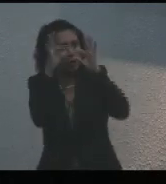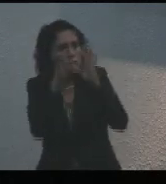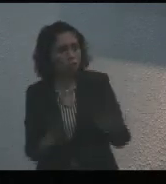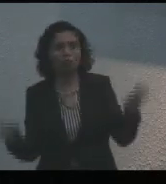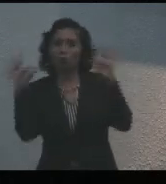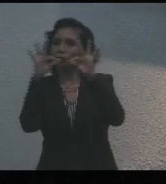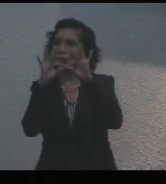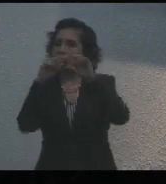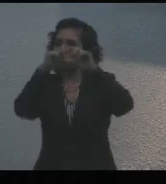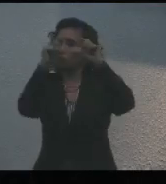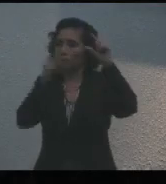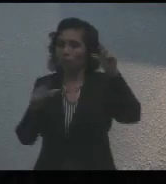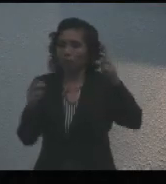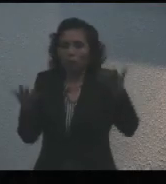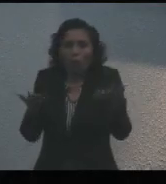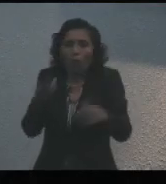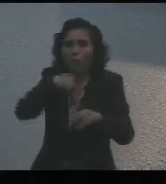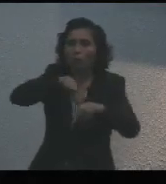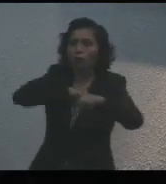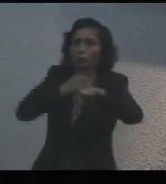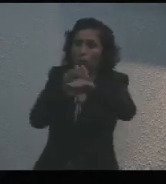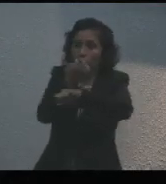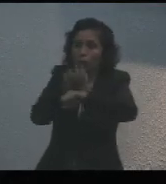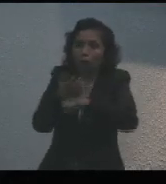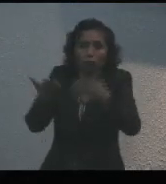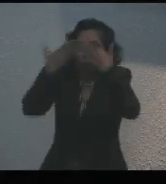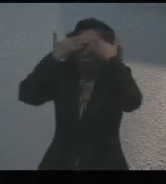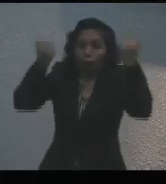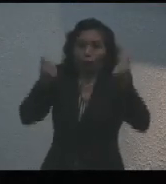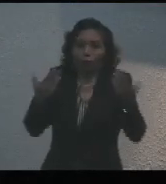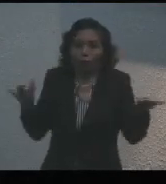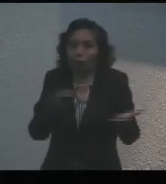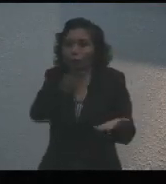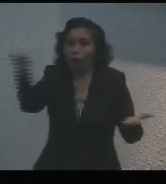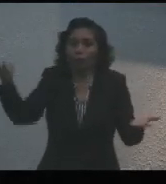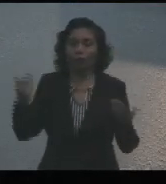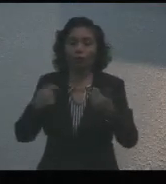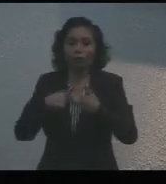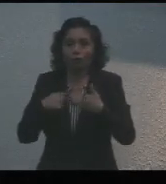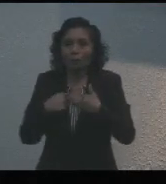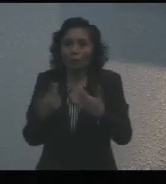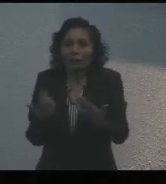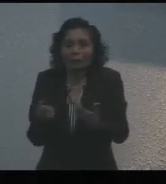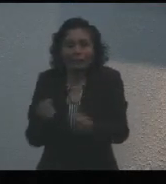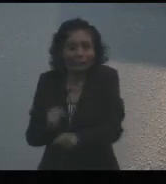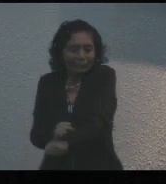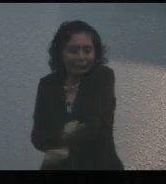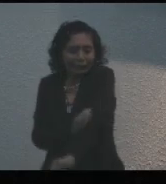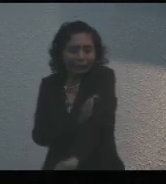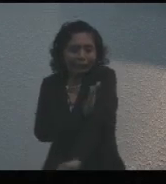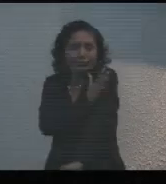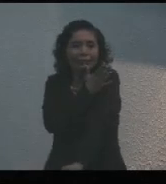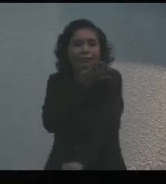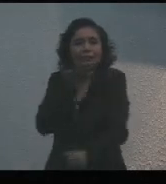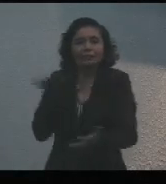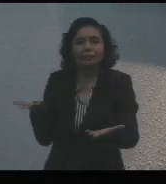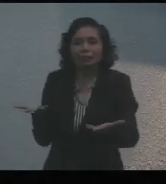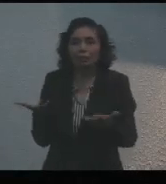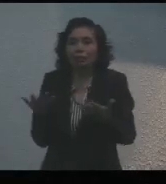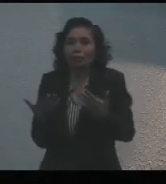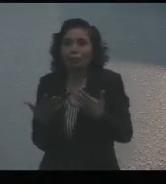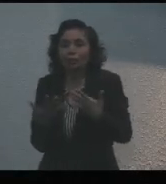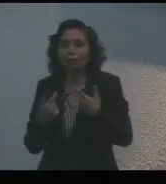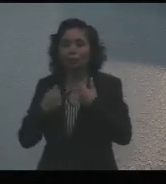México y para nuestro Estado. Y yo no sé a ustedes, a mí se me eriza la piel y se me ha erizado durante